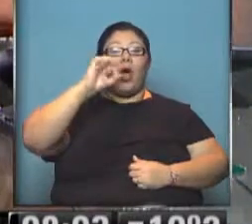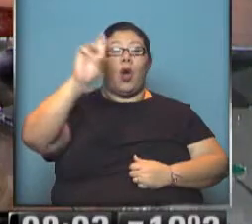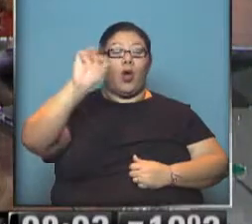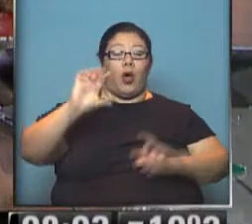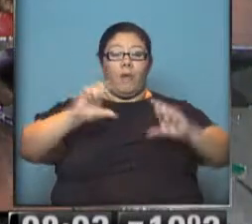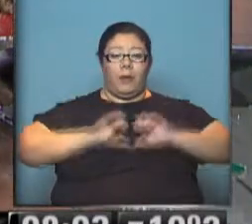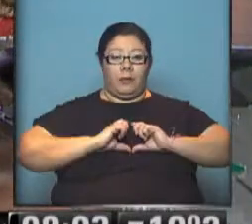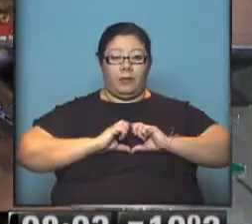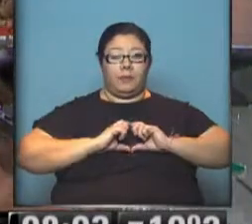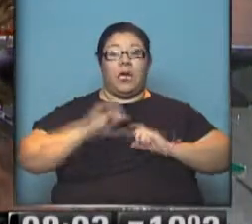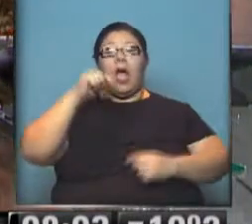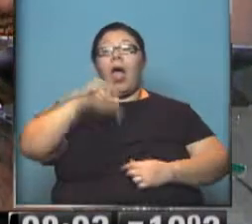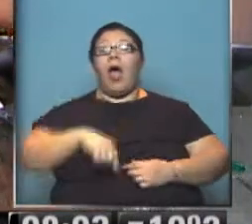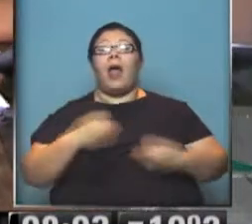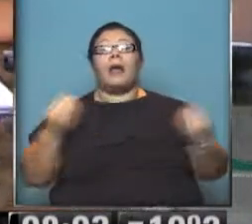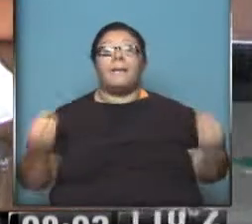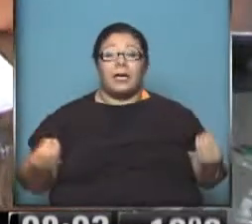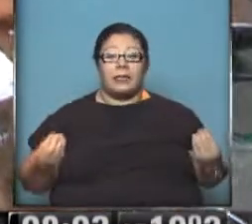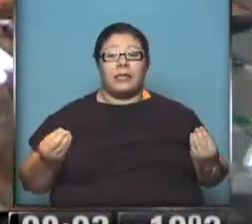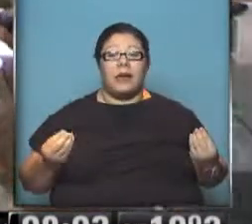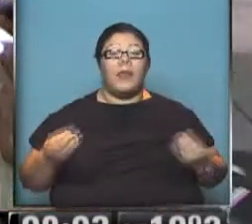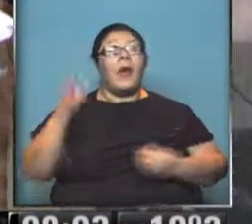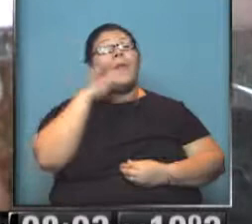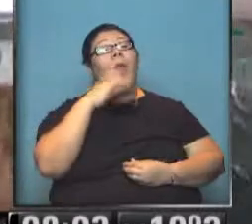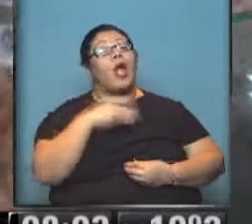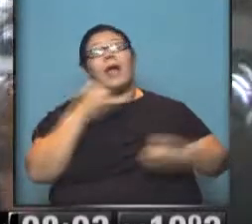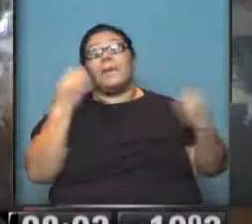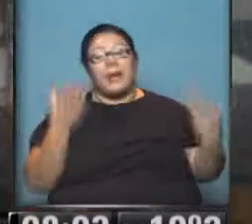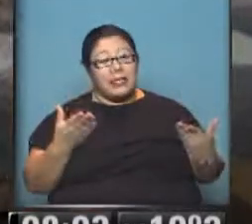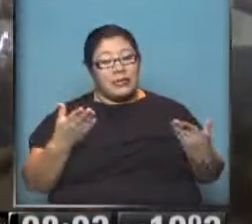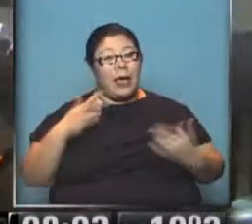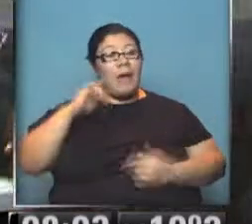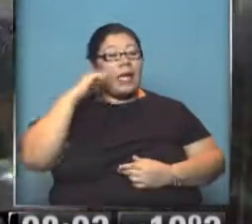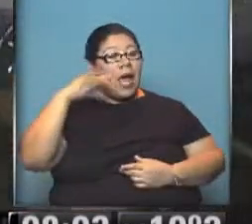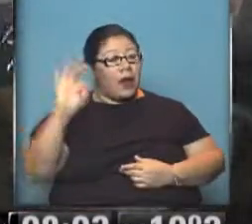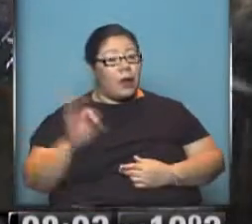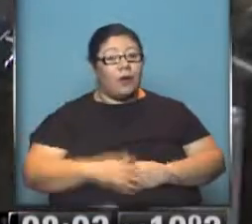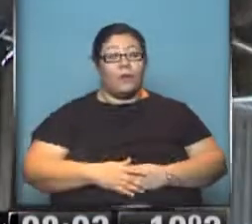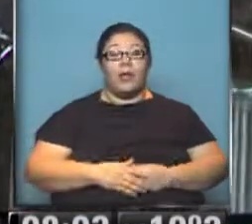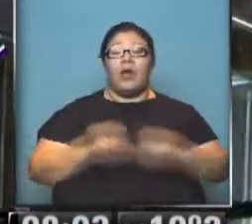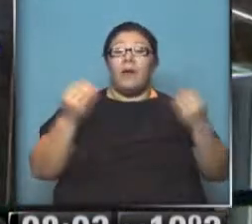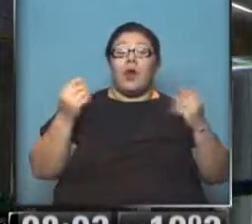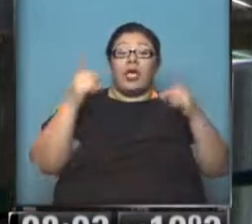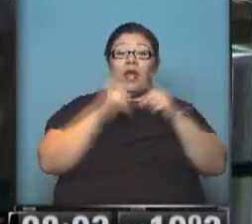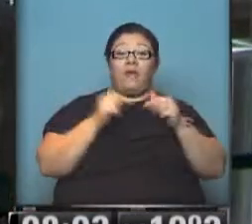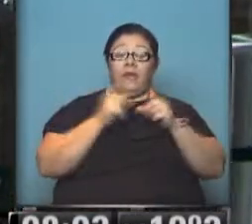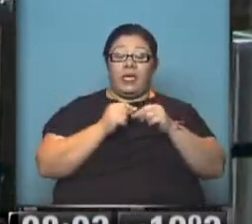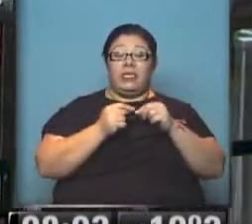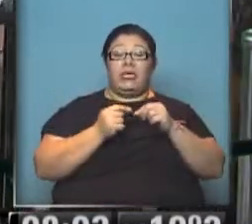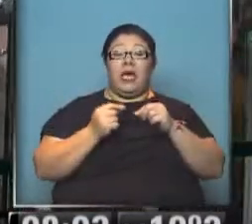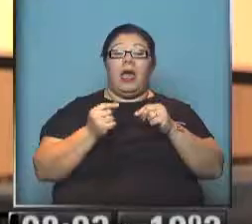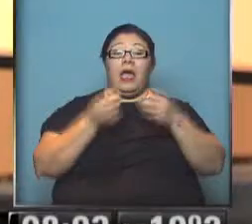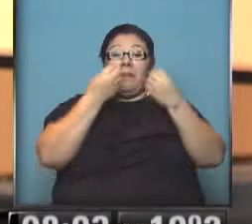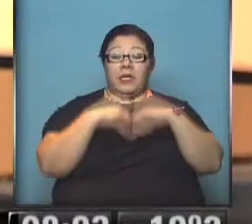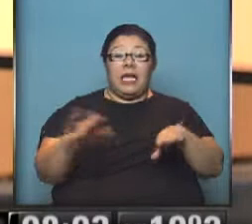Vamos al Palacio. A ver, ¿qué pasaba con Boca, Mariano? ¿Qué pasaba con Boca? Porque antes de empezar la fecha había varios candidatos, pero el